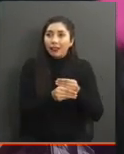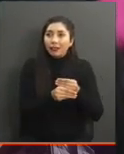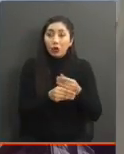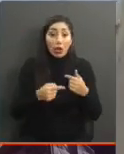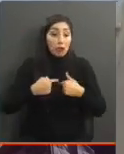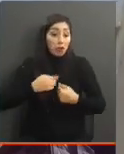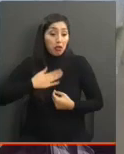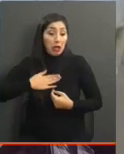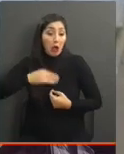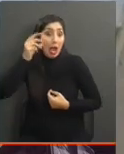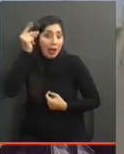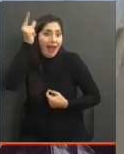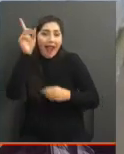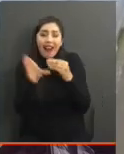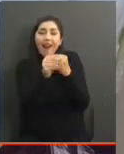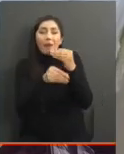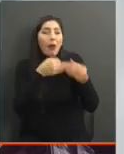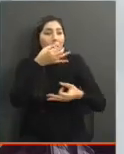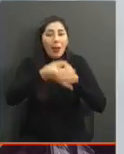quiere.